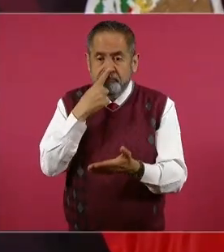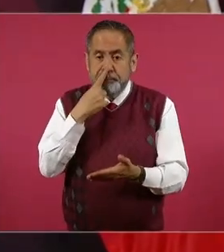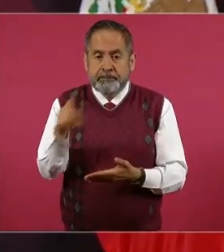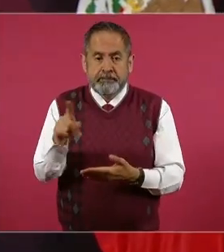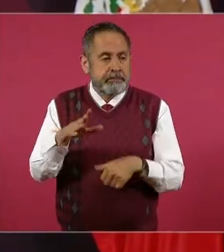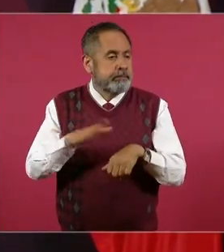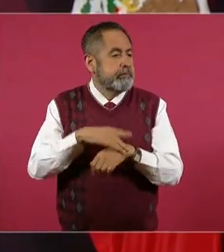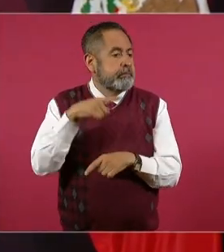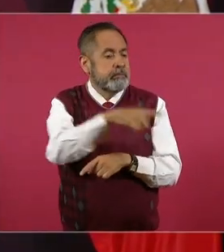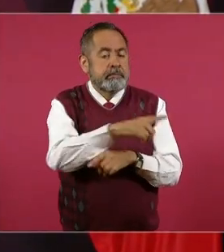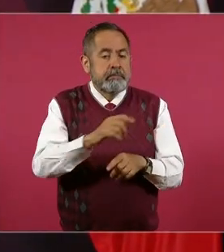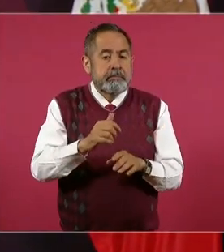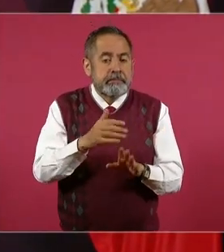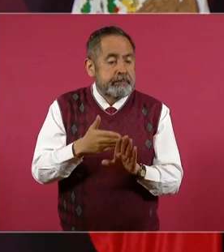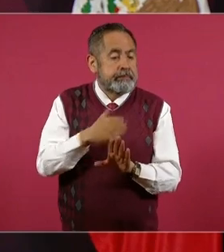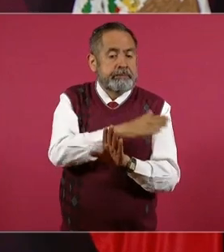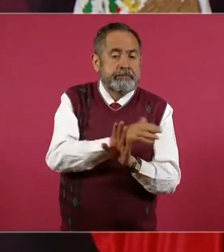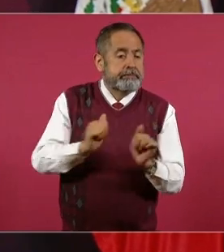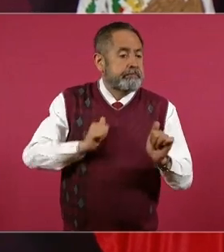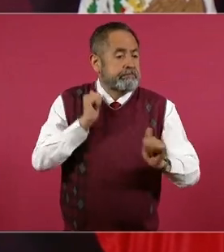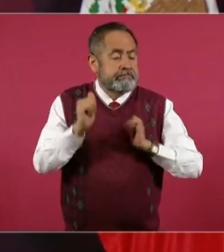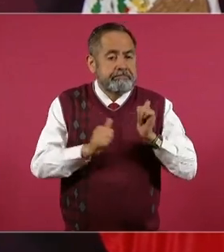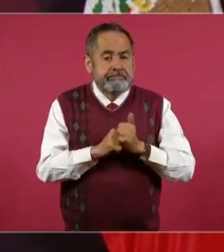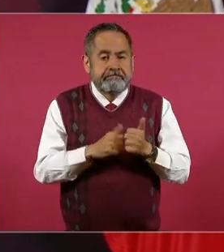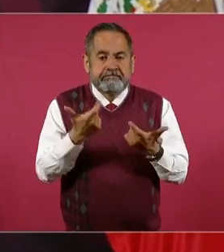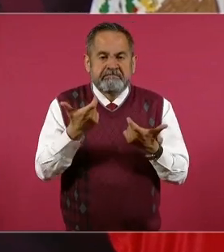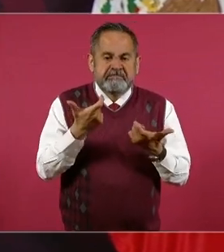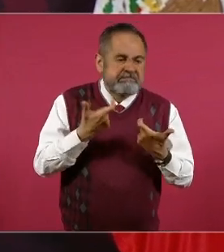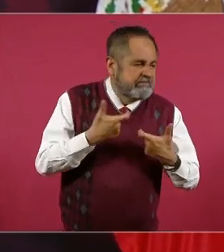por el uso de dinero